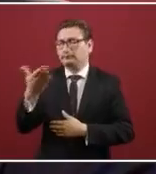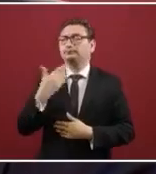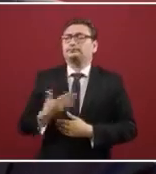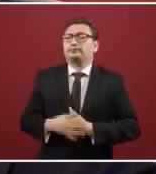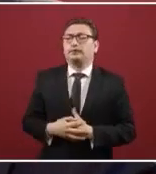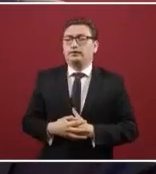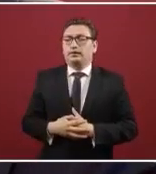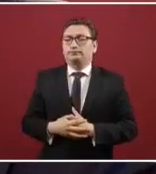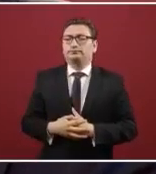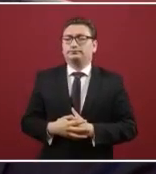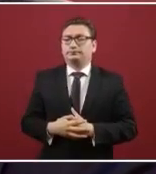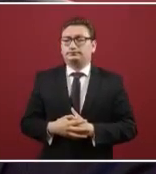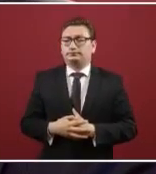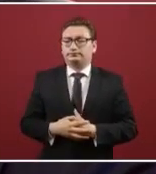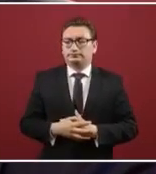se van a